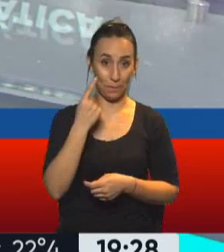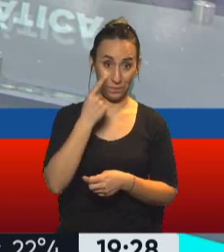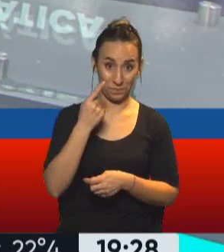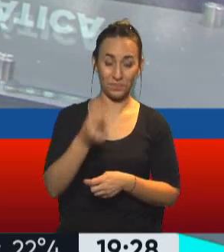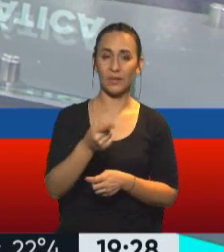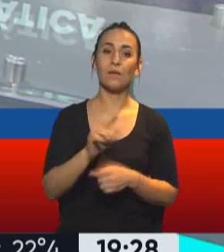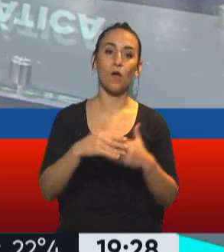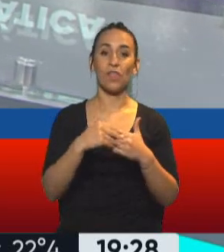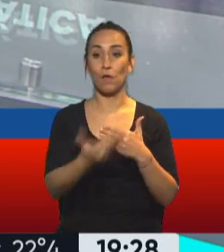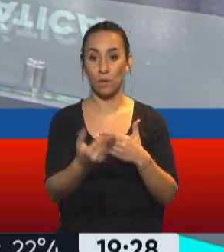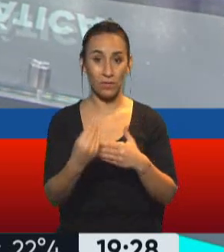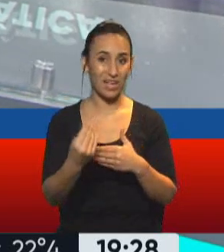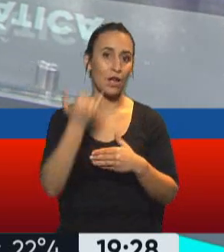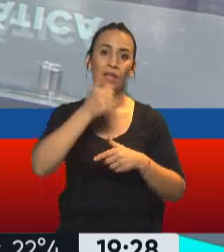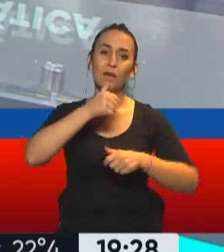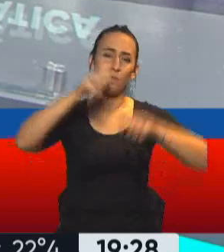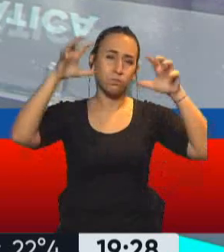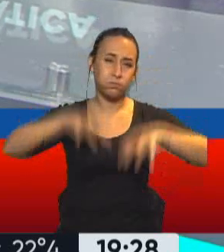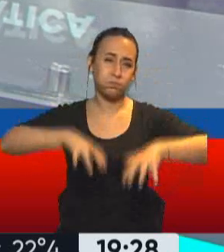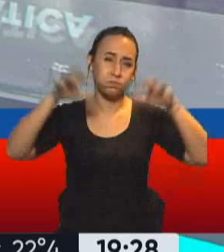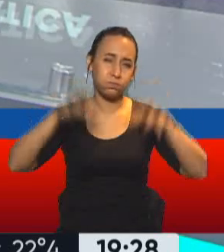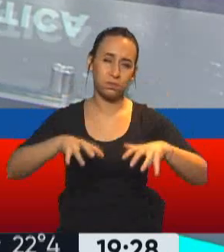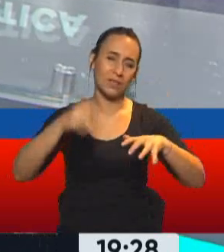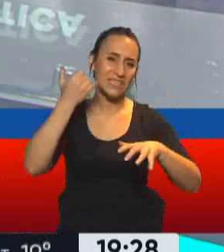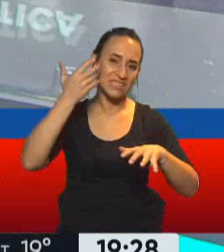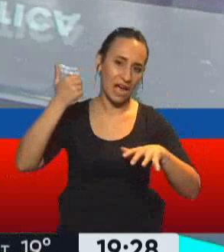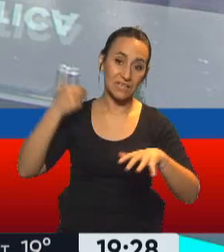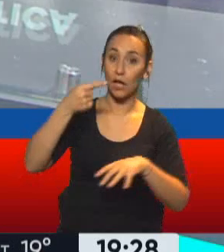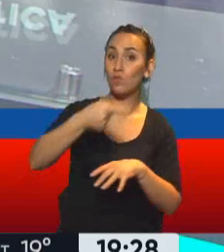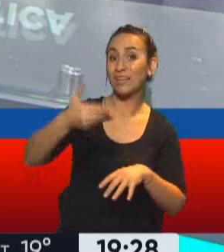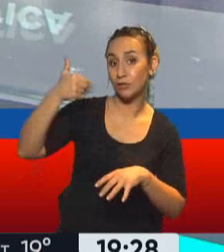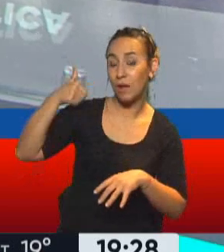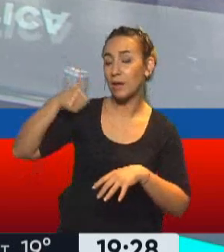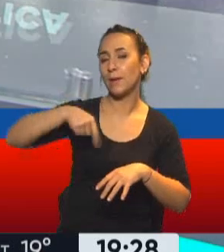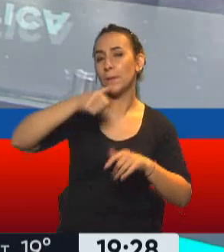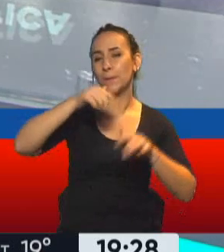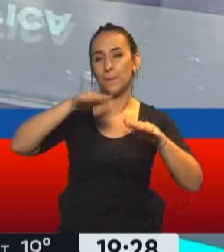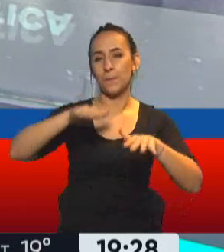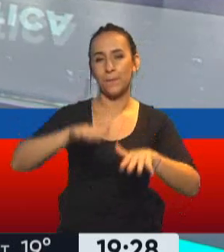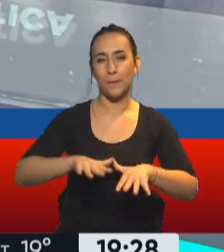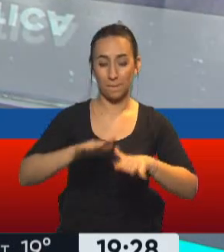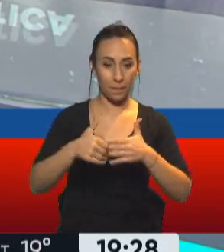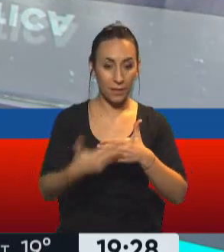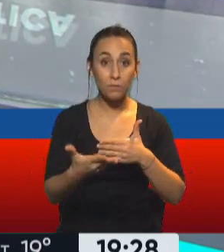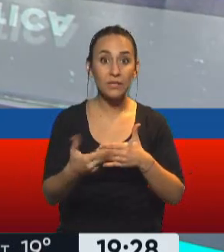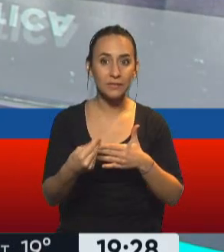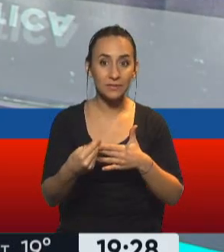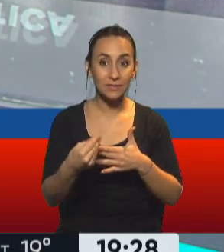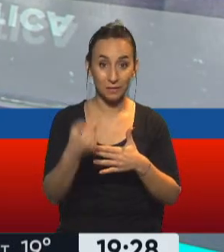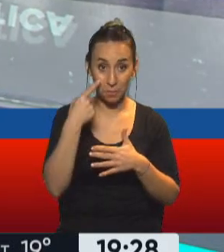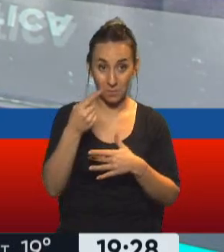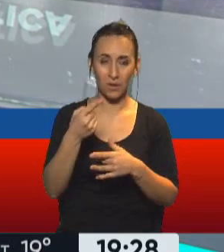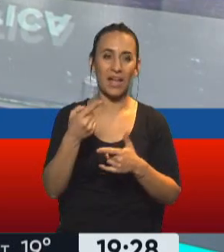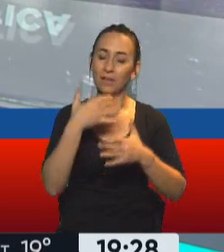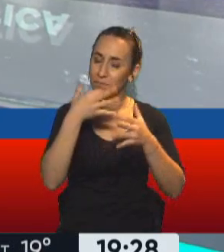post. ¿Por qué? Porque estas inundaciones nos enteramos que sucedieron hace ya una semana. Y fijémonos, porque hablamos de